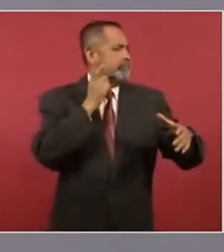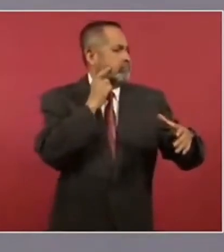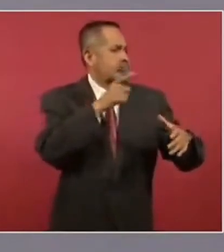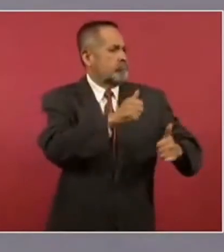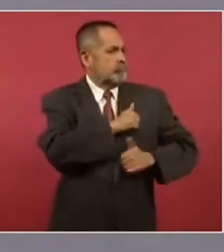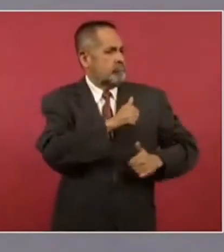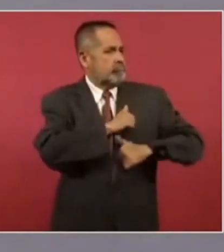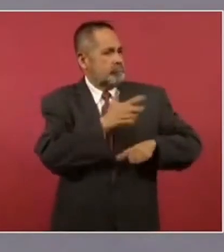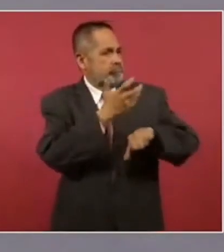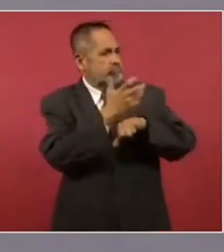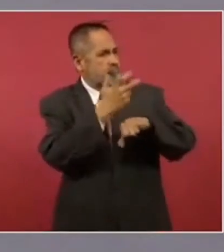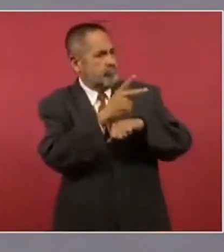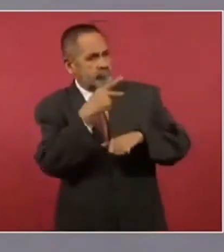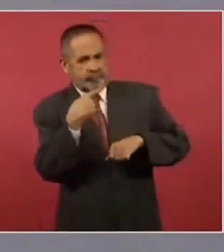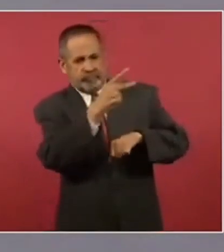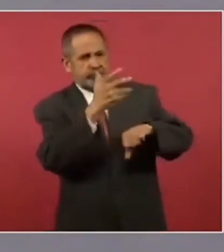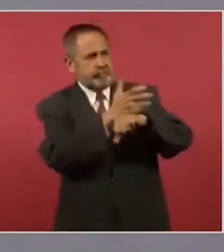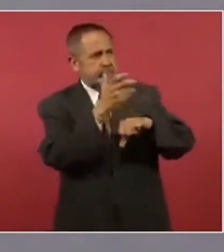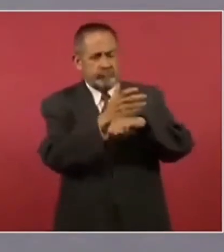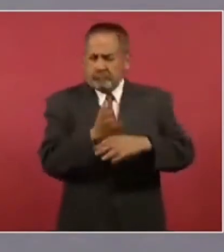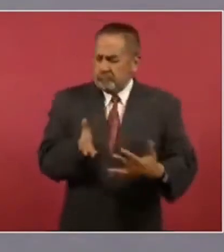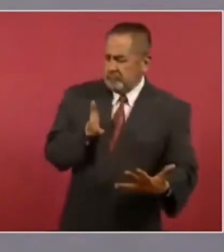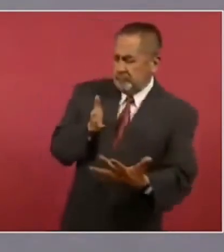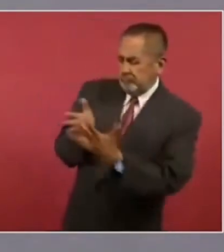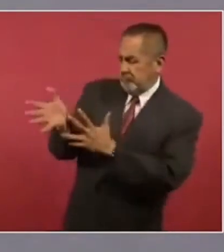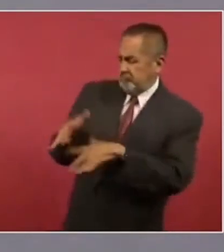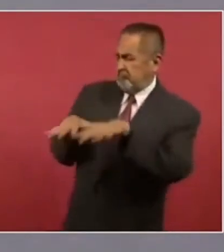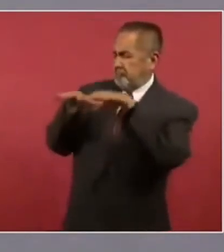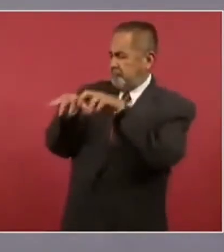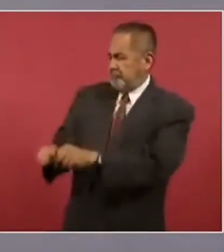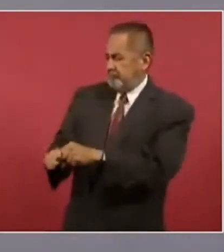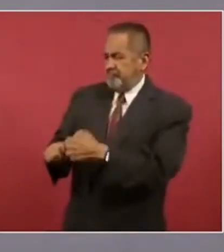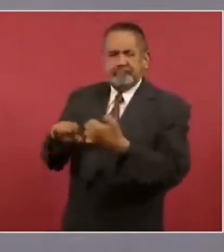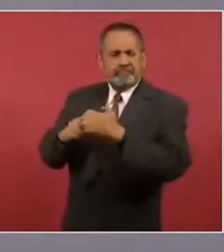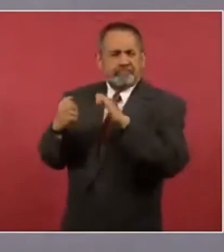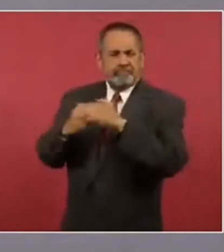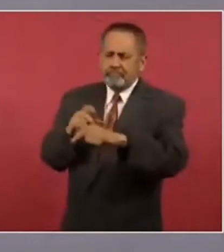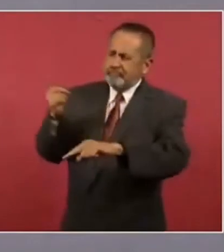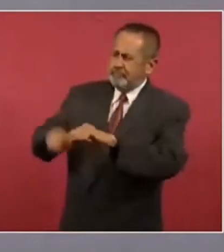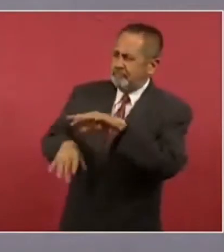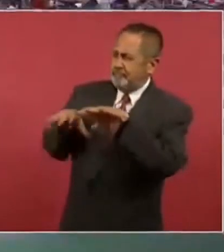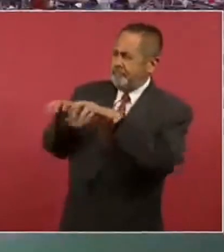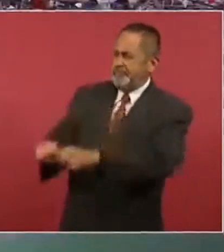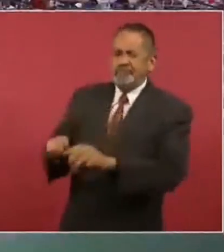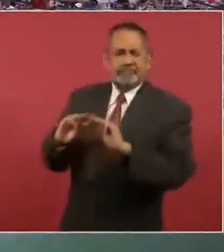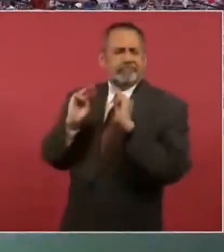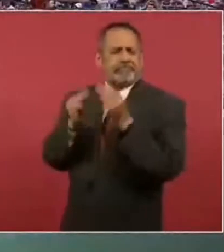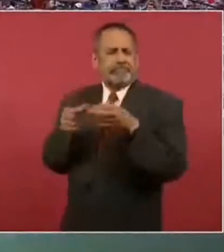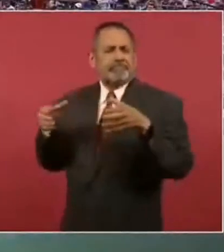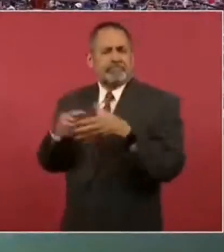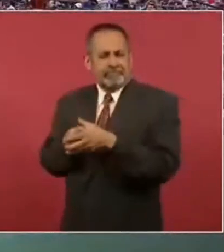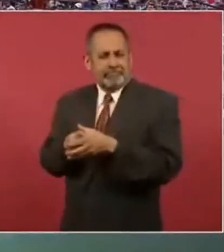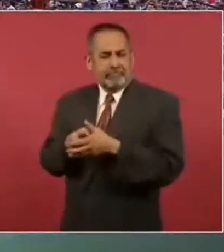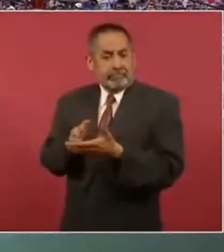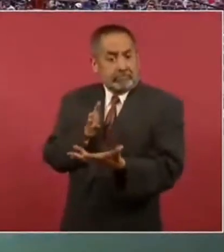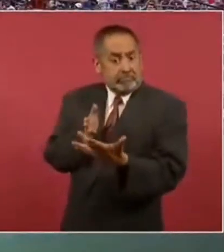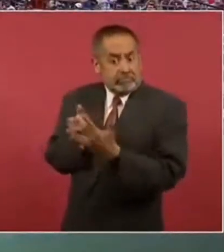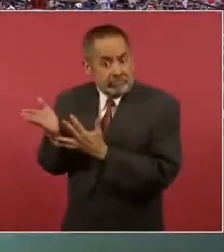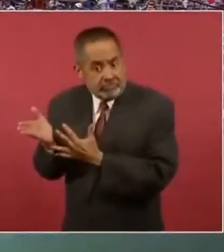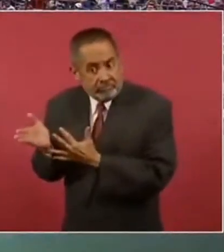soldados norteamericanos en nuestro territorio para enfrentar a la delincuencia